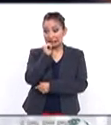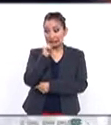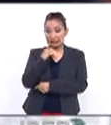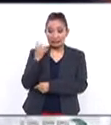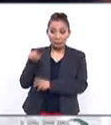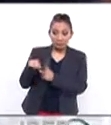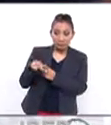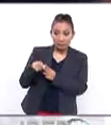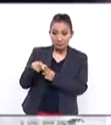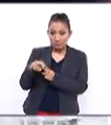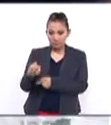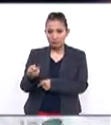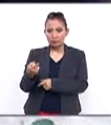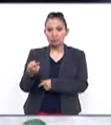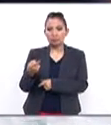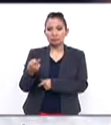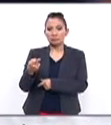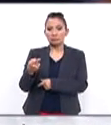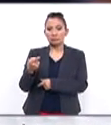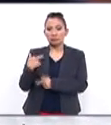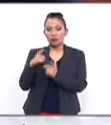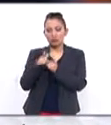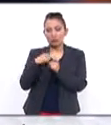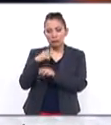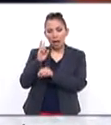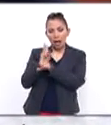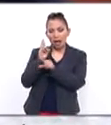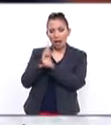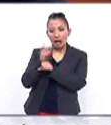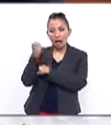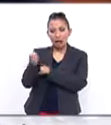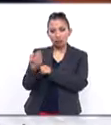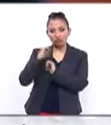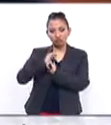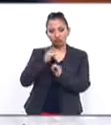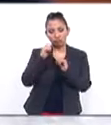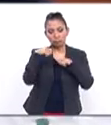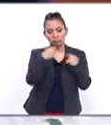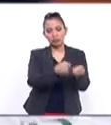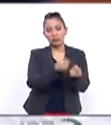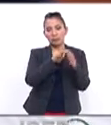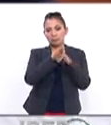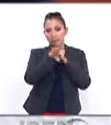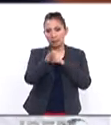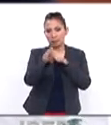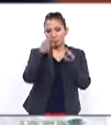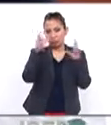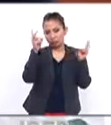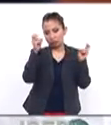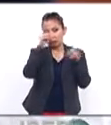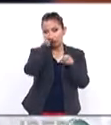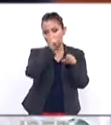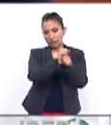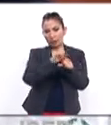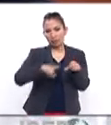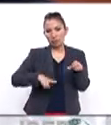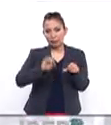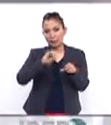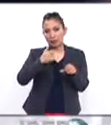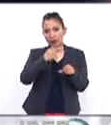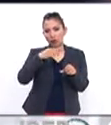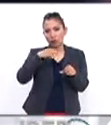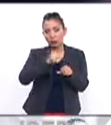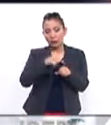constituyera. Se lleva un seguimiento, esto está a cargo de Migración, de la Secretaría de